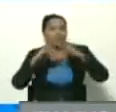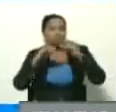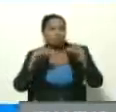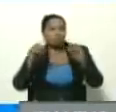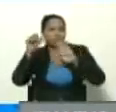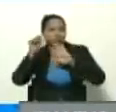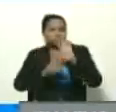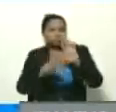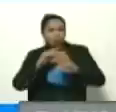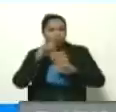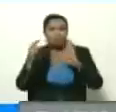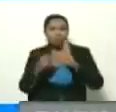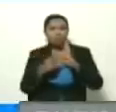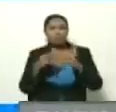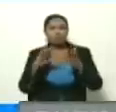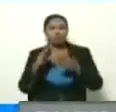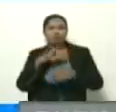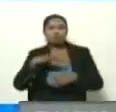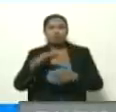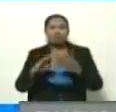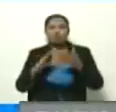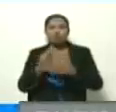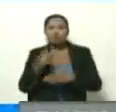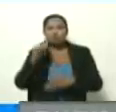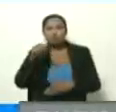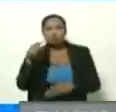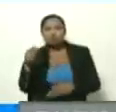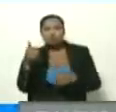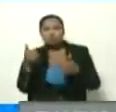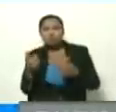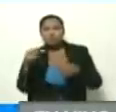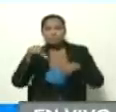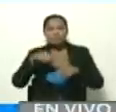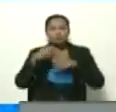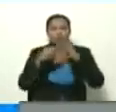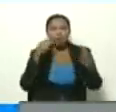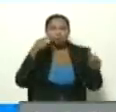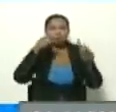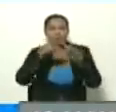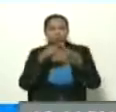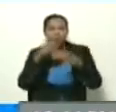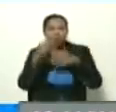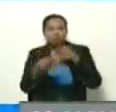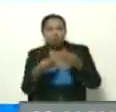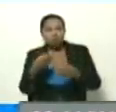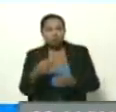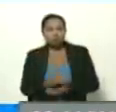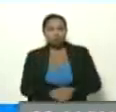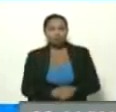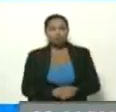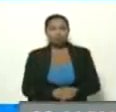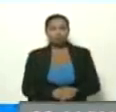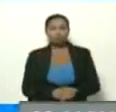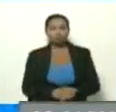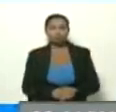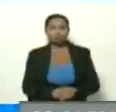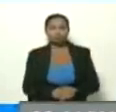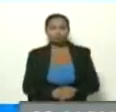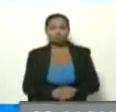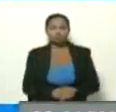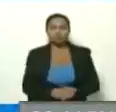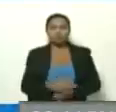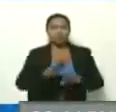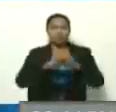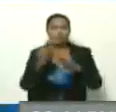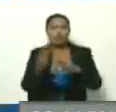revisarlo. ¿Dónde funcionó? ¿Dónde no funcionó? ¿Cuál fue el alcance? ¿Por qué no